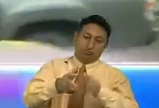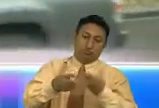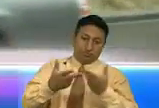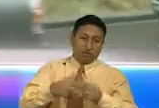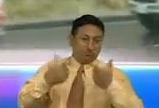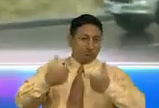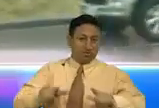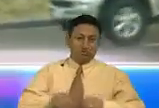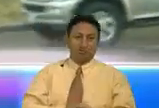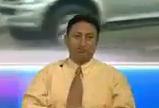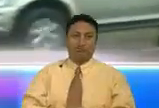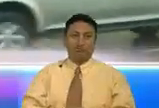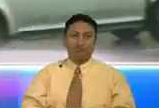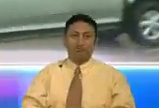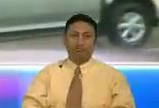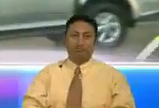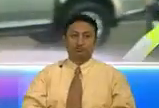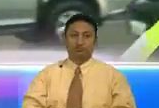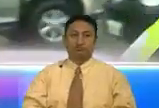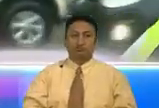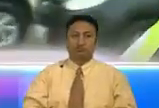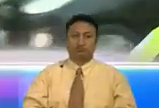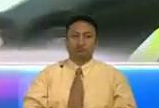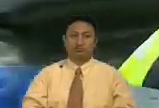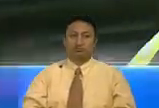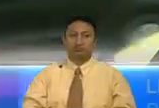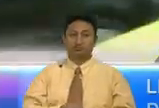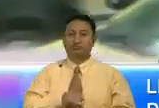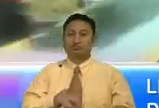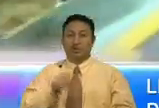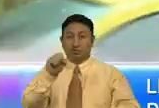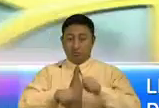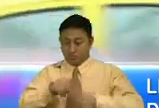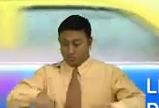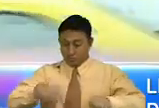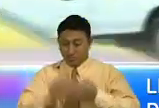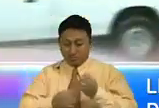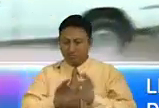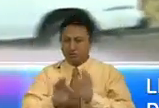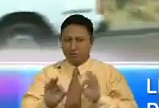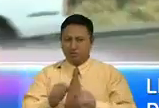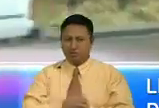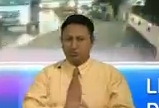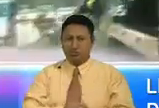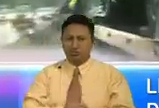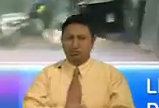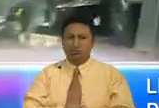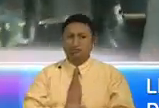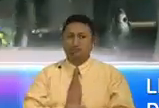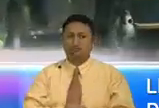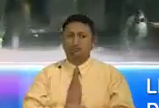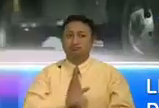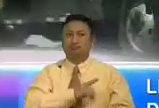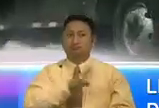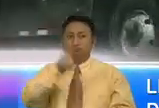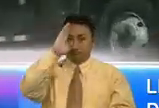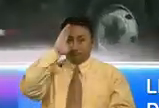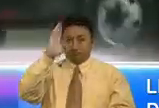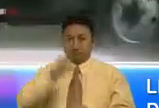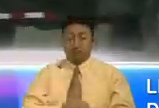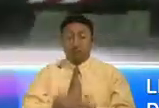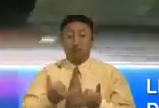normalmente. No hay ninguna afectación, ni daños a la propiedad pública ni a la propiedad privada. Los agentes recomiendan que en la época